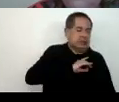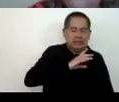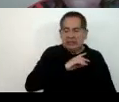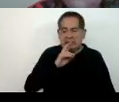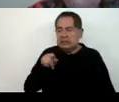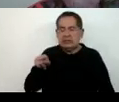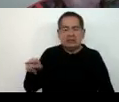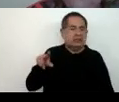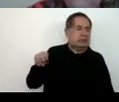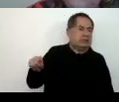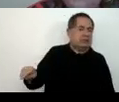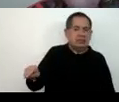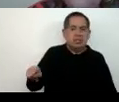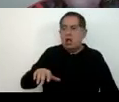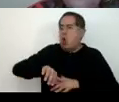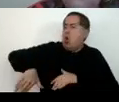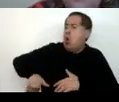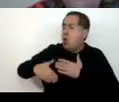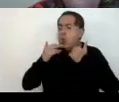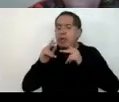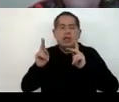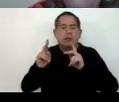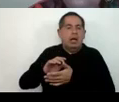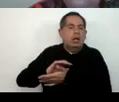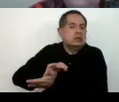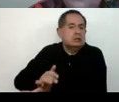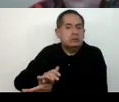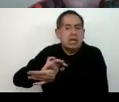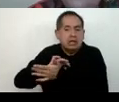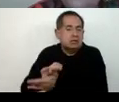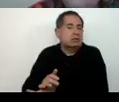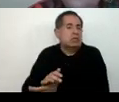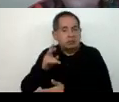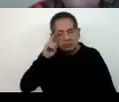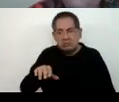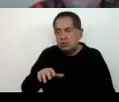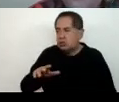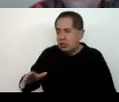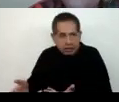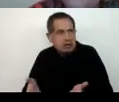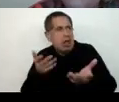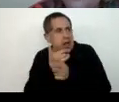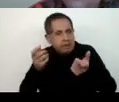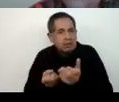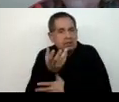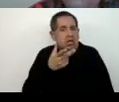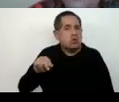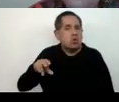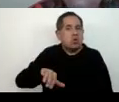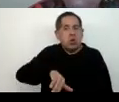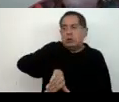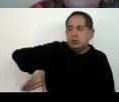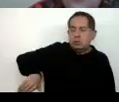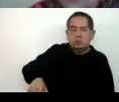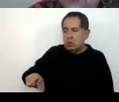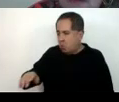prefieren ocultarlos y discriminarlos y no darles la libertad de que puedan ejercer un noviazgo